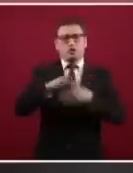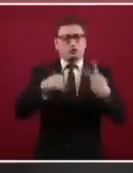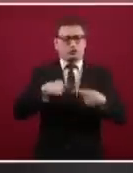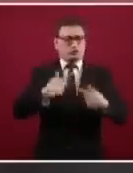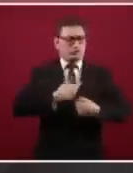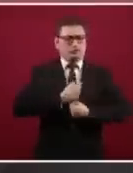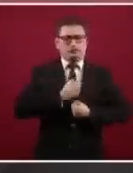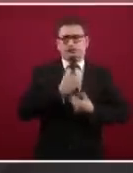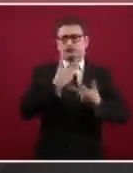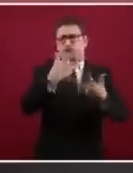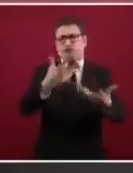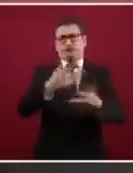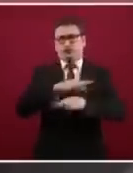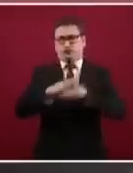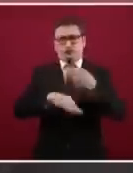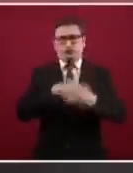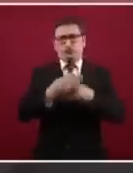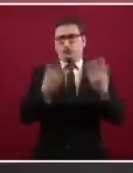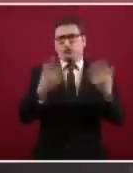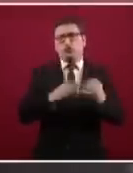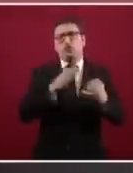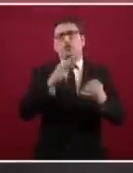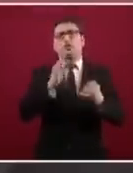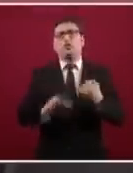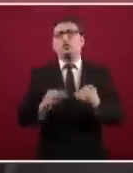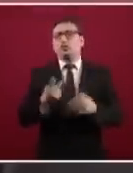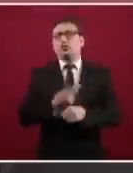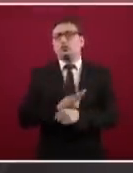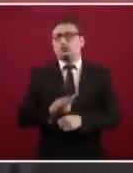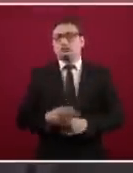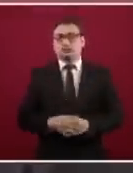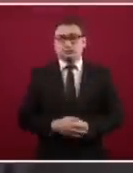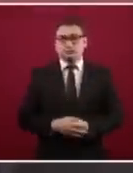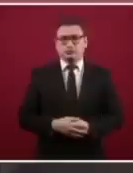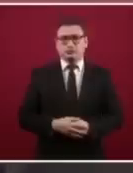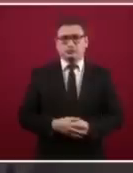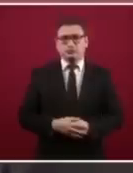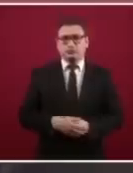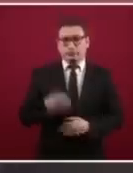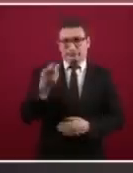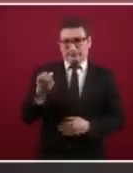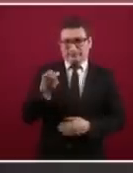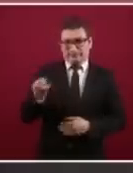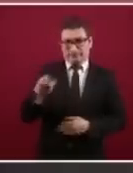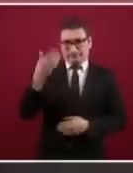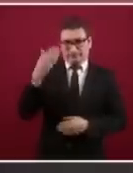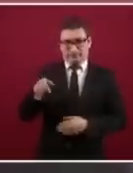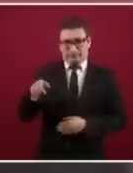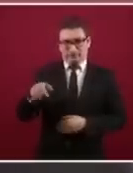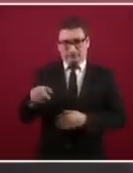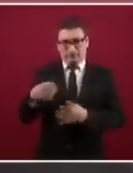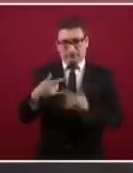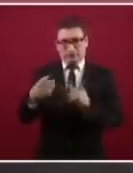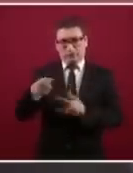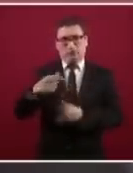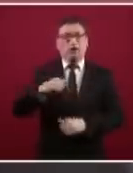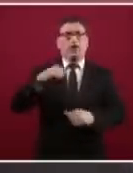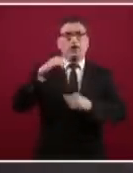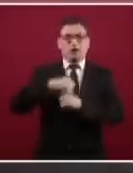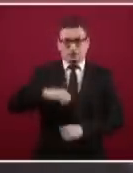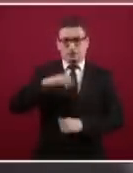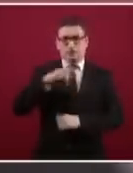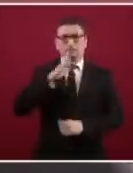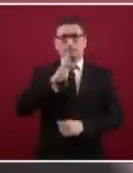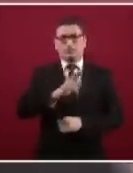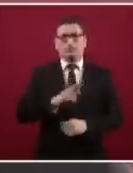todo el mundo se manifieste. Al final, en este caso en particular, va a ser la autoridad la que va